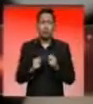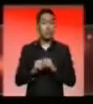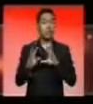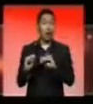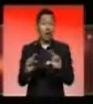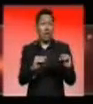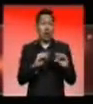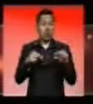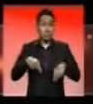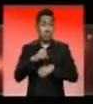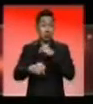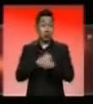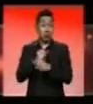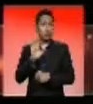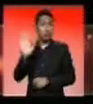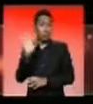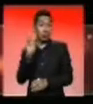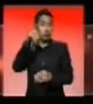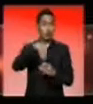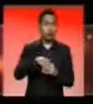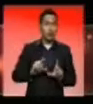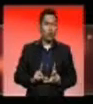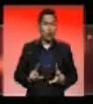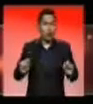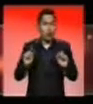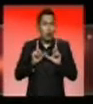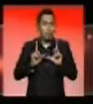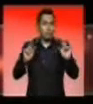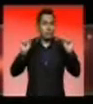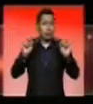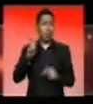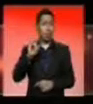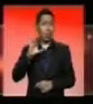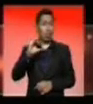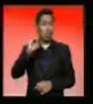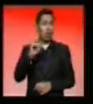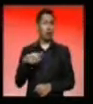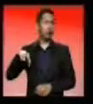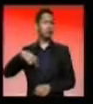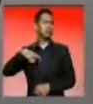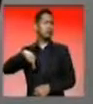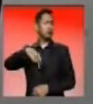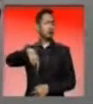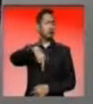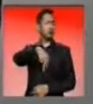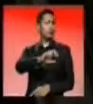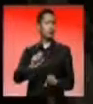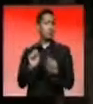que este año Valentina desfilaría en la pasarela de la reconocida modista.